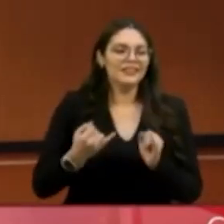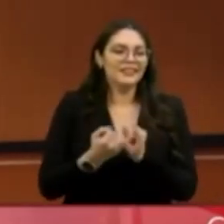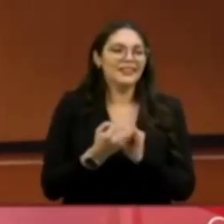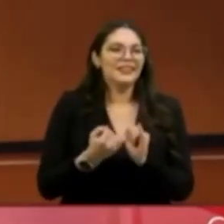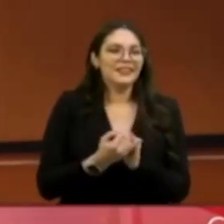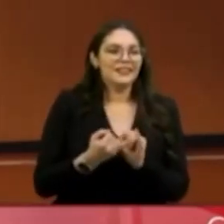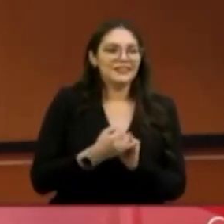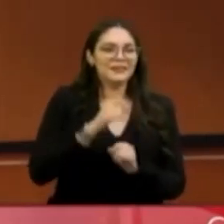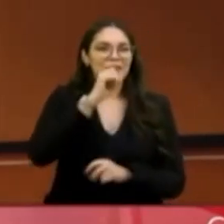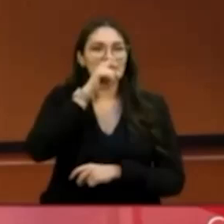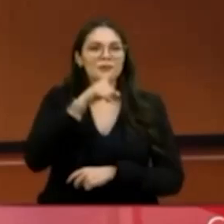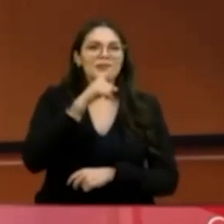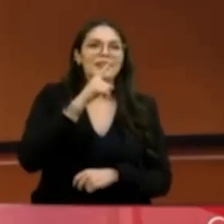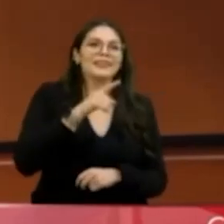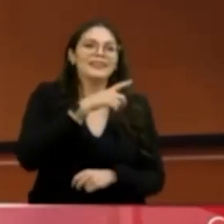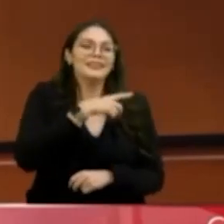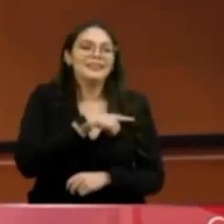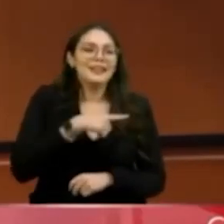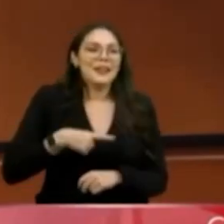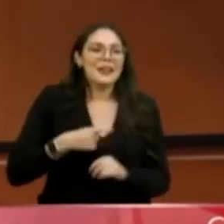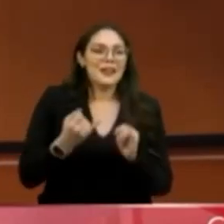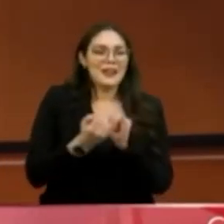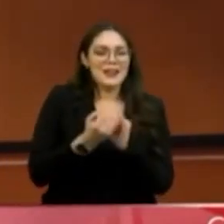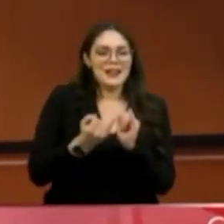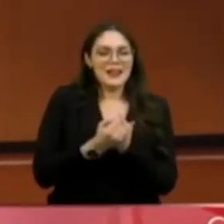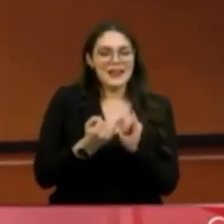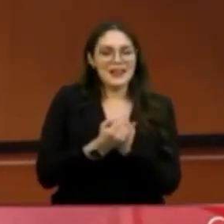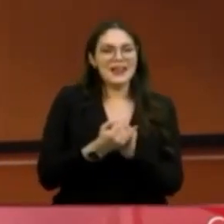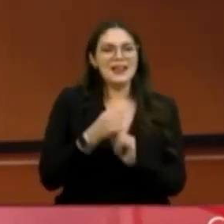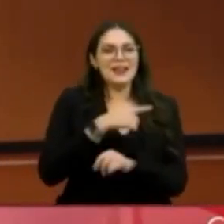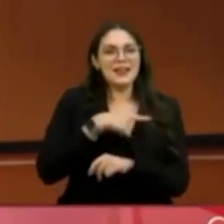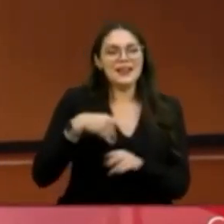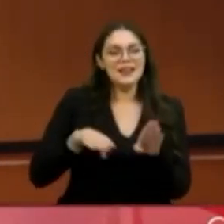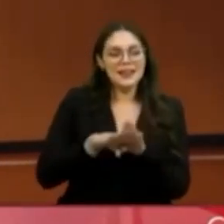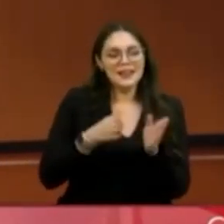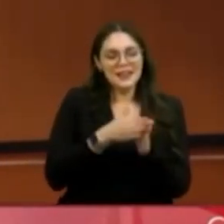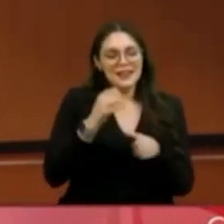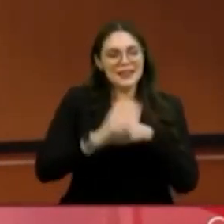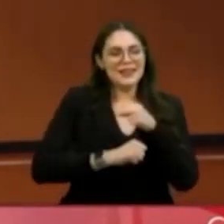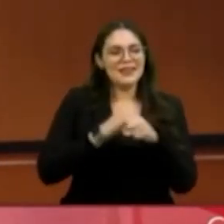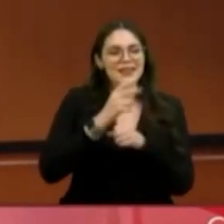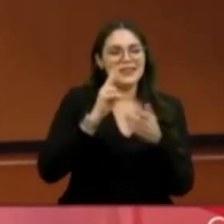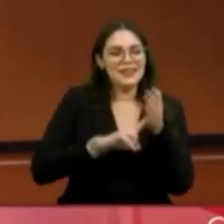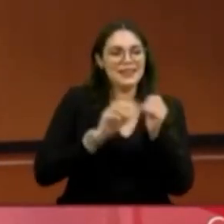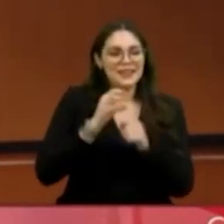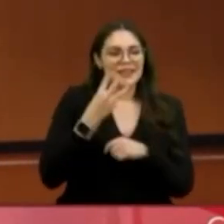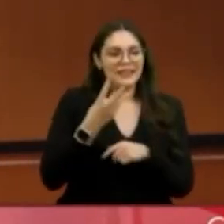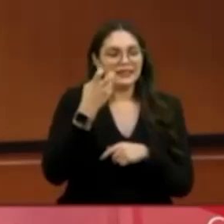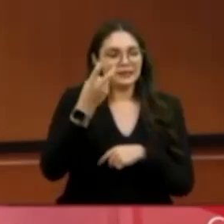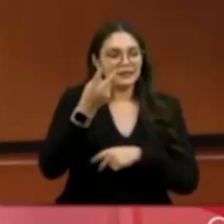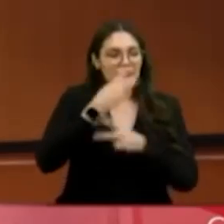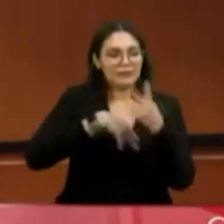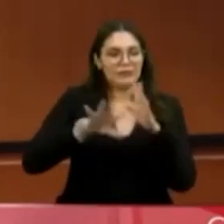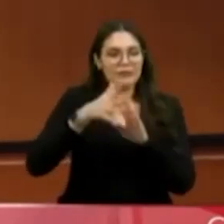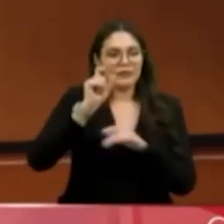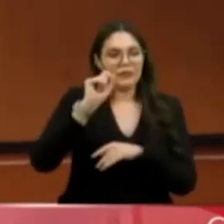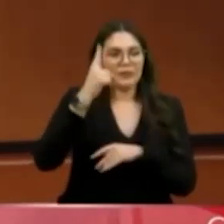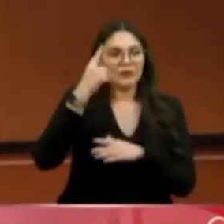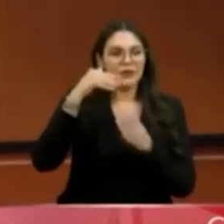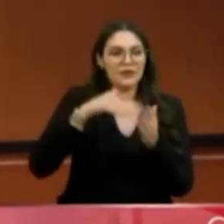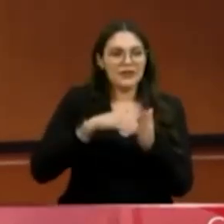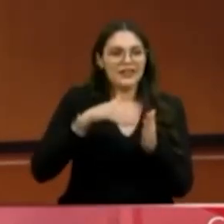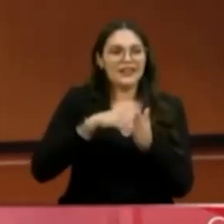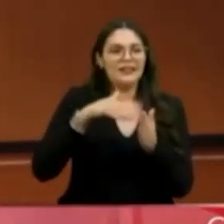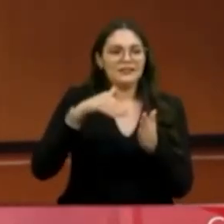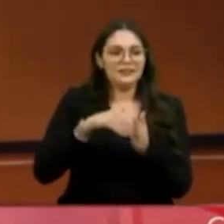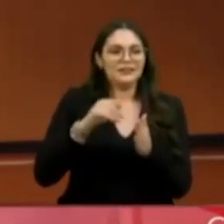como en Quintana Roo, que durante el 2023 registró una derrama económica superior a los 21 mil millones de